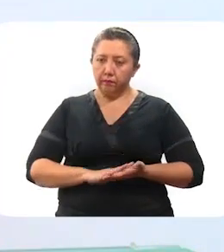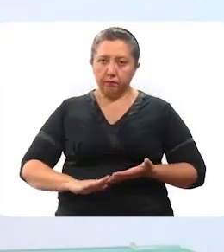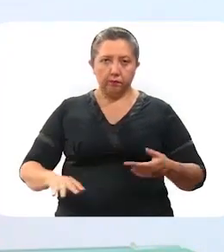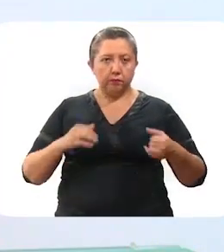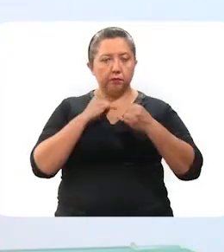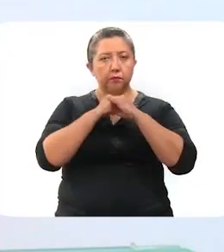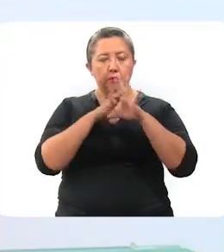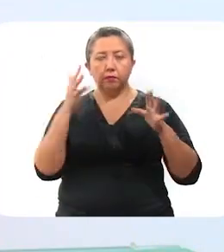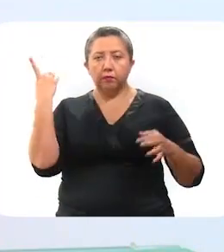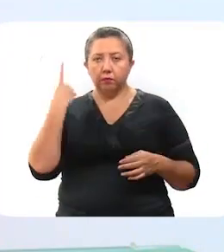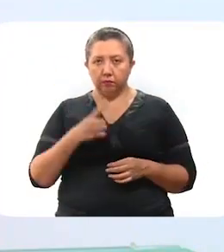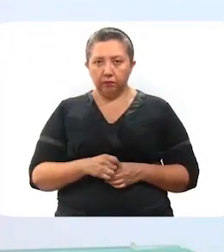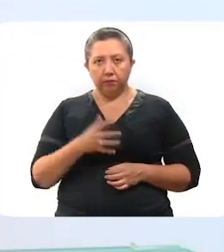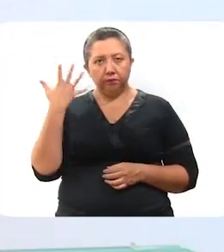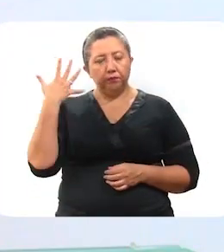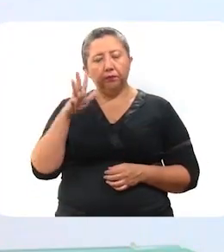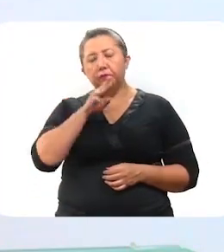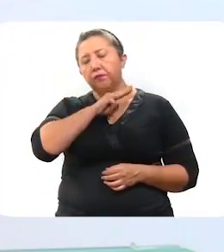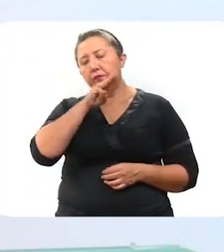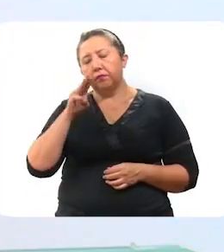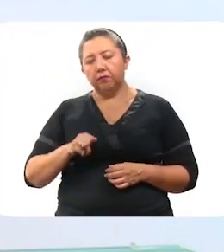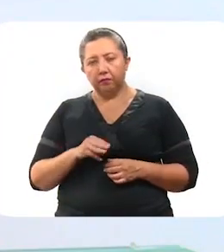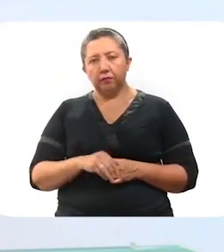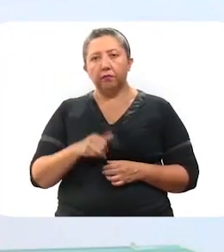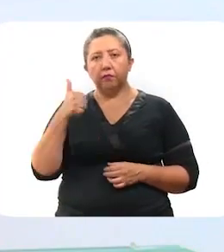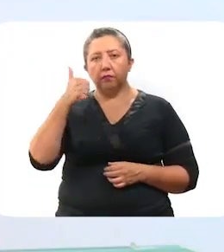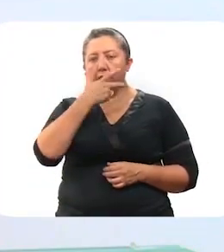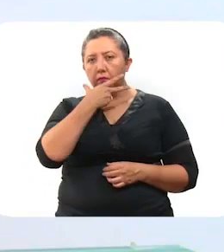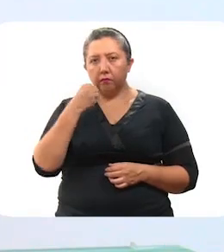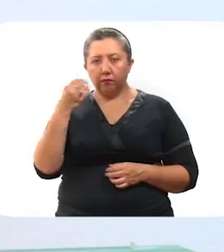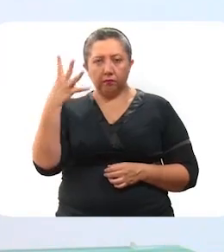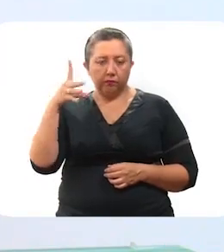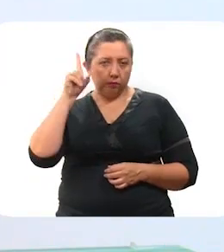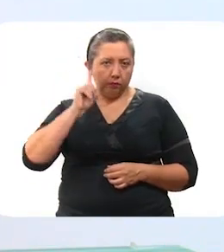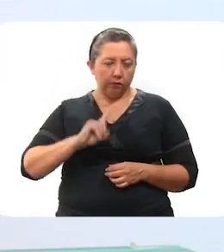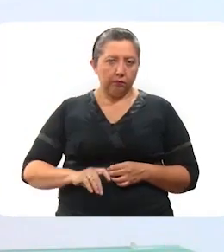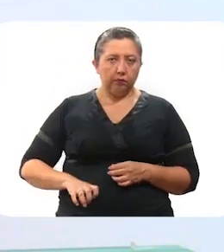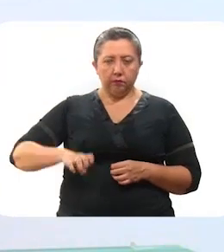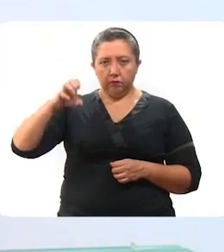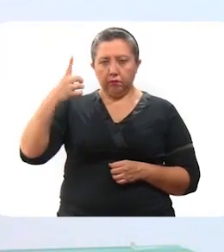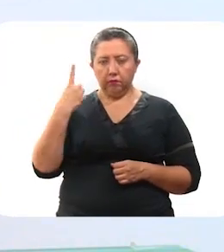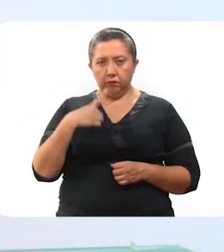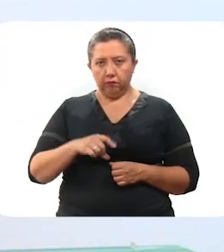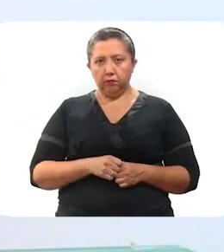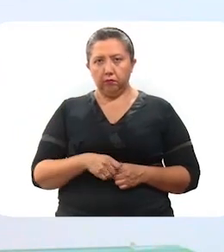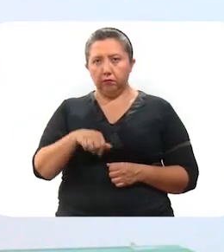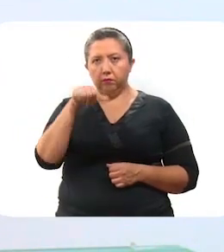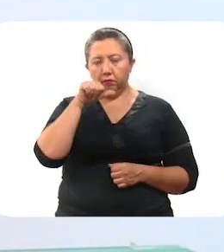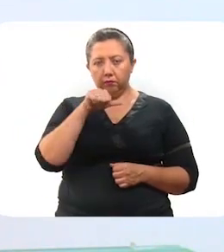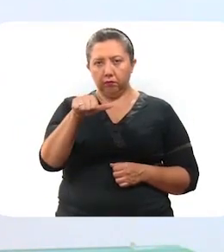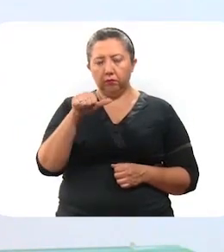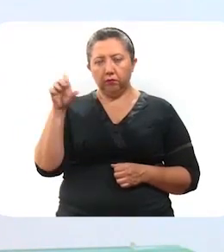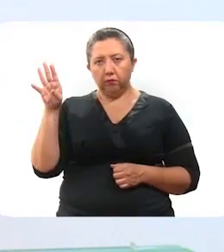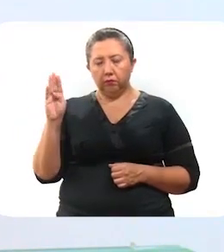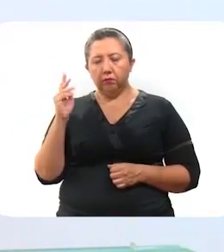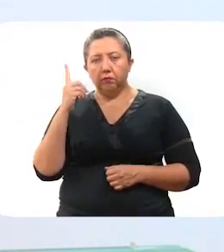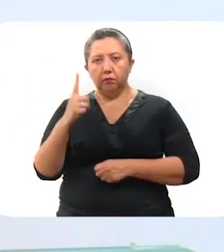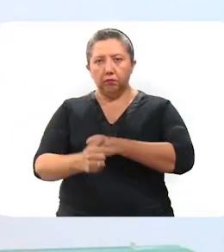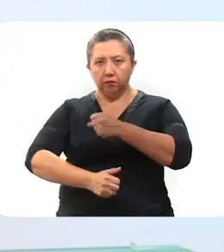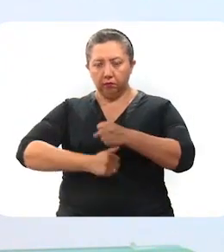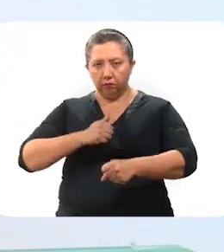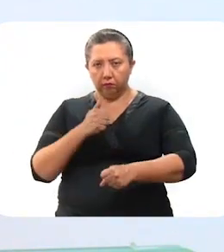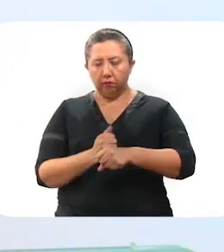Lamentablemente en este parte médico informamos de 10 fallecimientos, 6 hombres y 4 mujeres de un rango de edad de 16 a 91